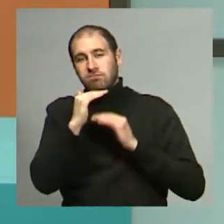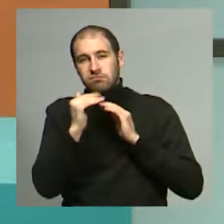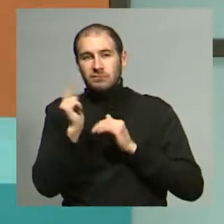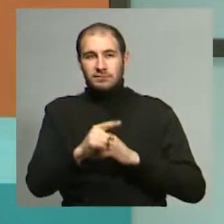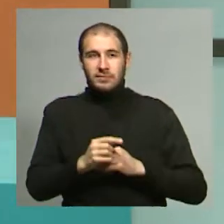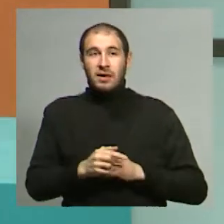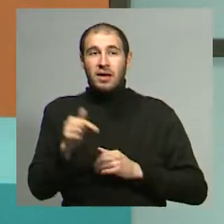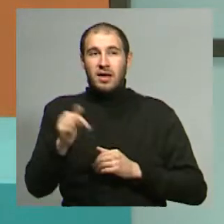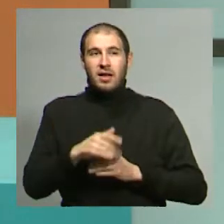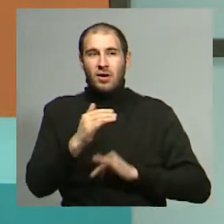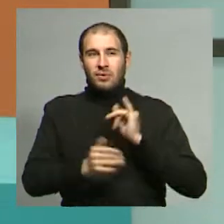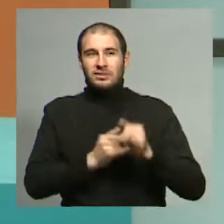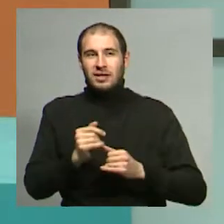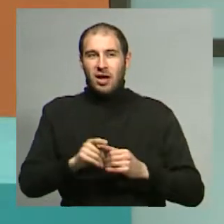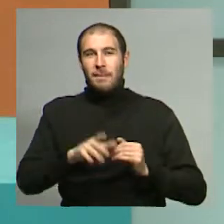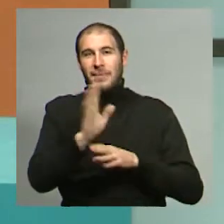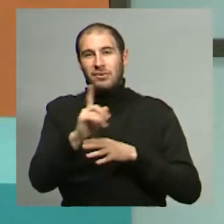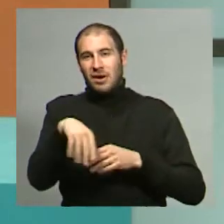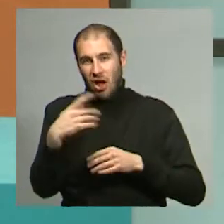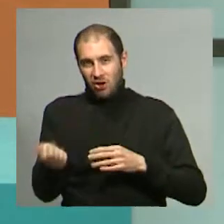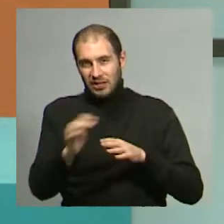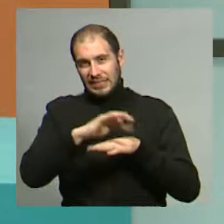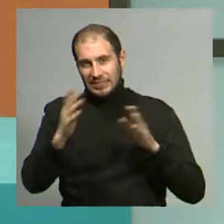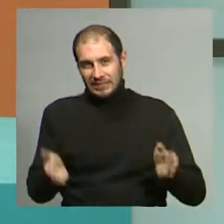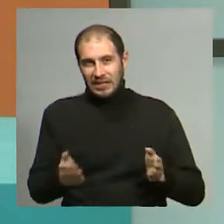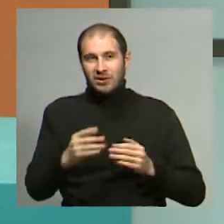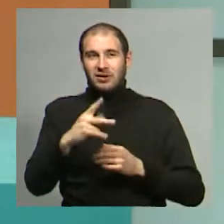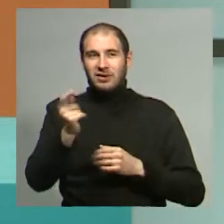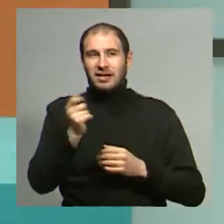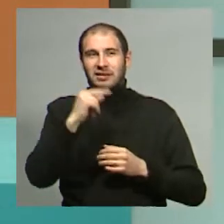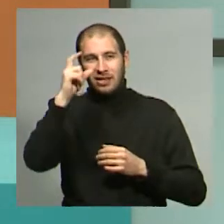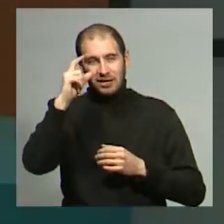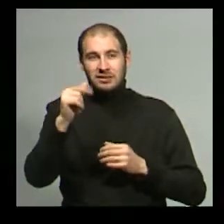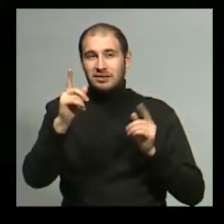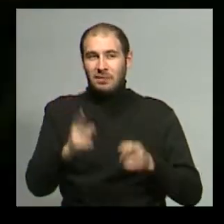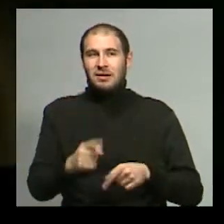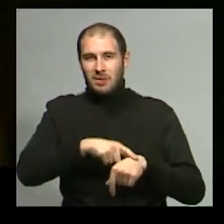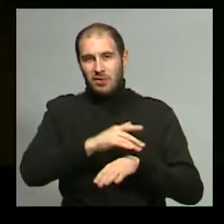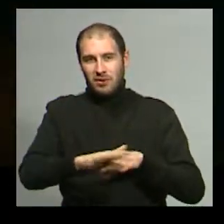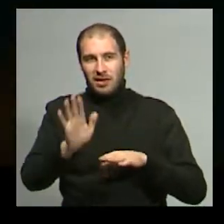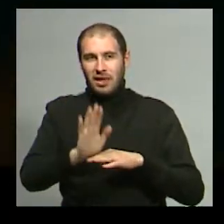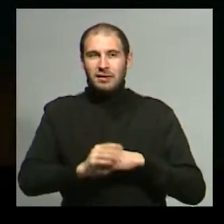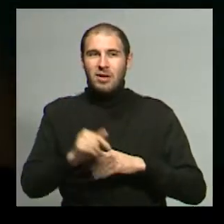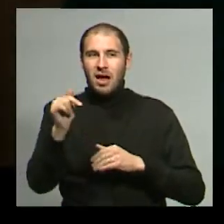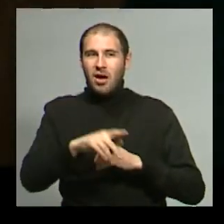verla. Y ahora sí pasamos a la otra película de este ciclo, de Kate Winslet, que ya lleva también un tiempo. Y en esta